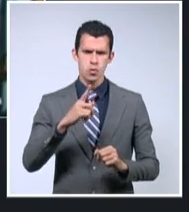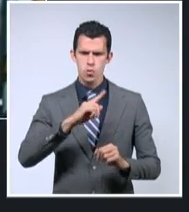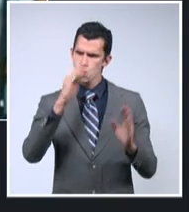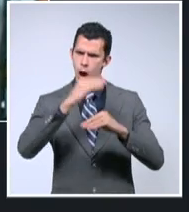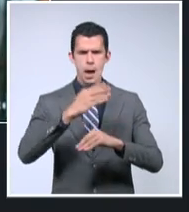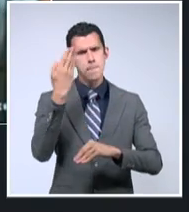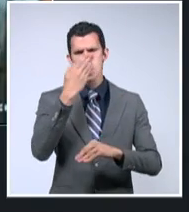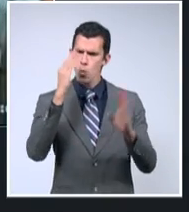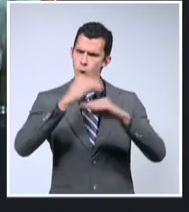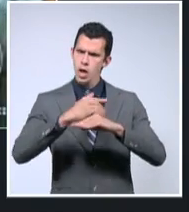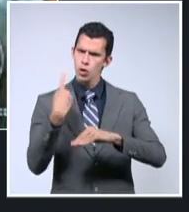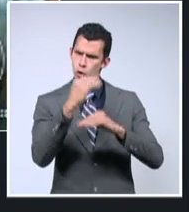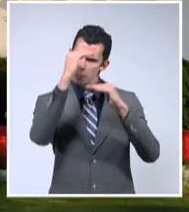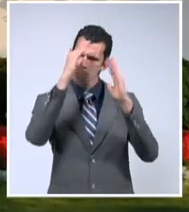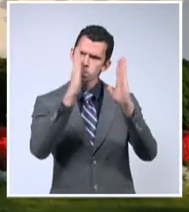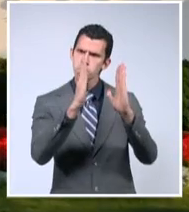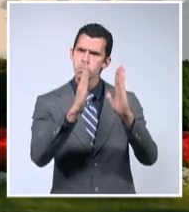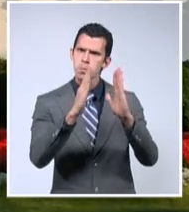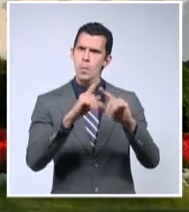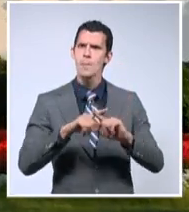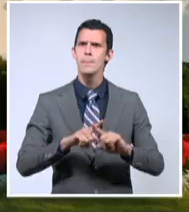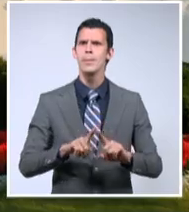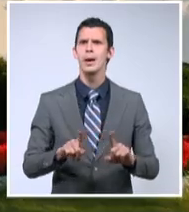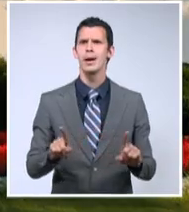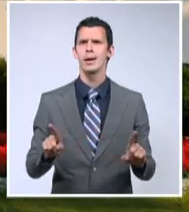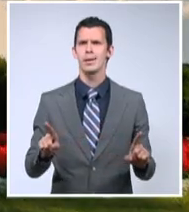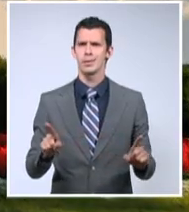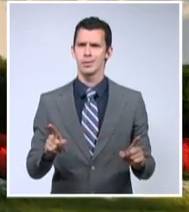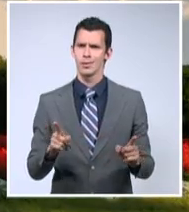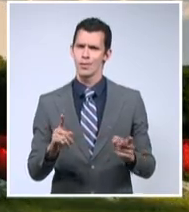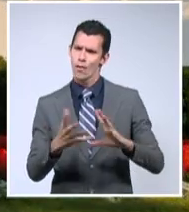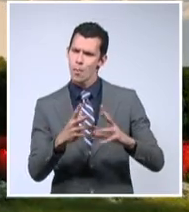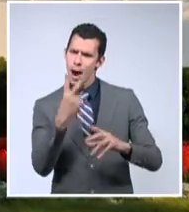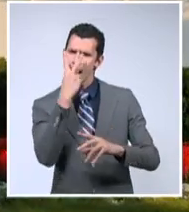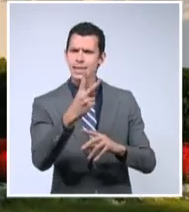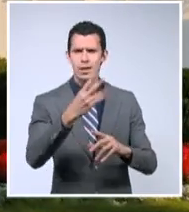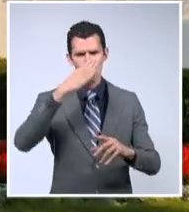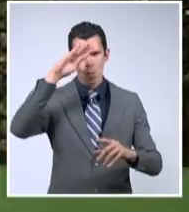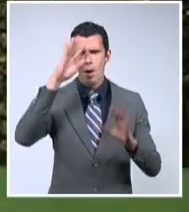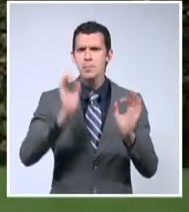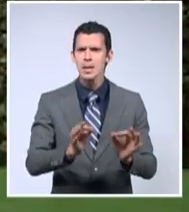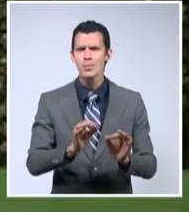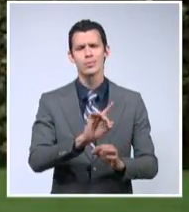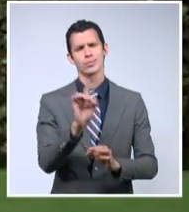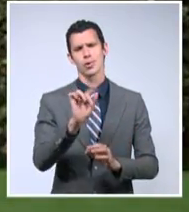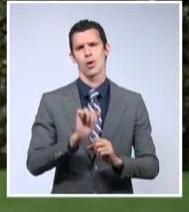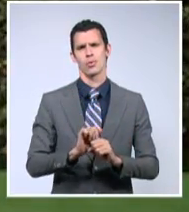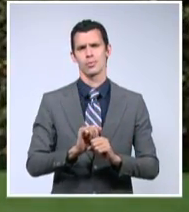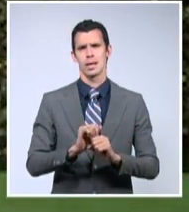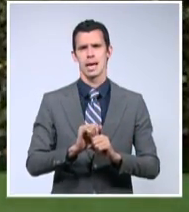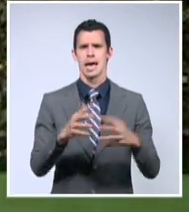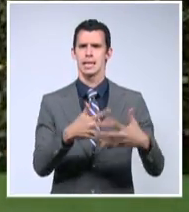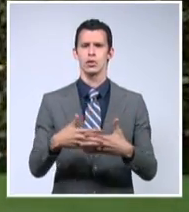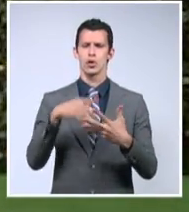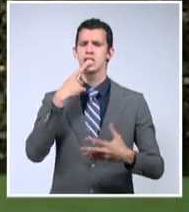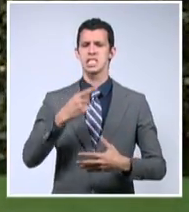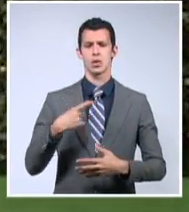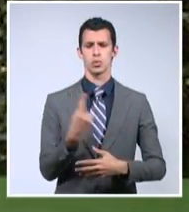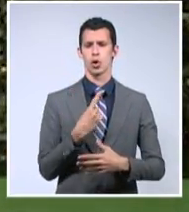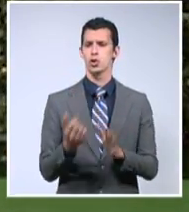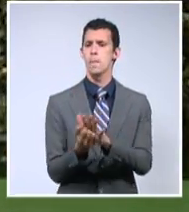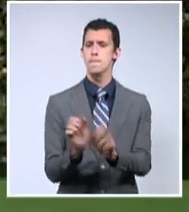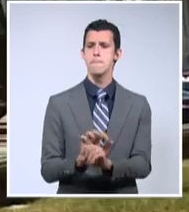cubano, asumen una posición de complicidad. La administración norteamericana advierte, a través de sus agencias de